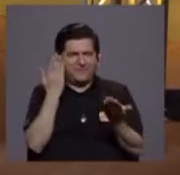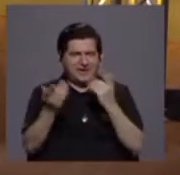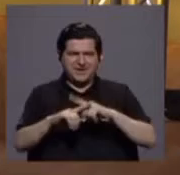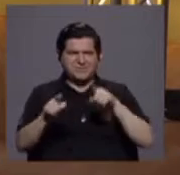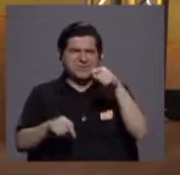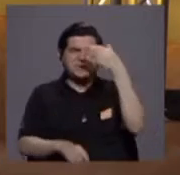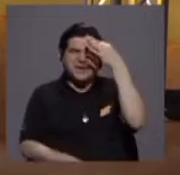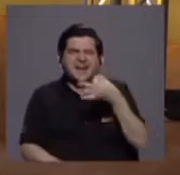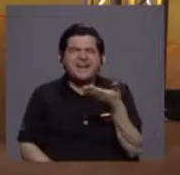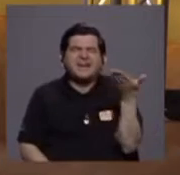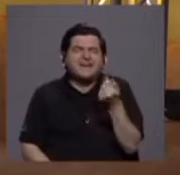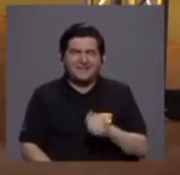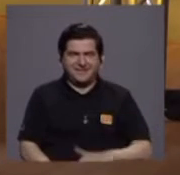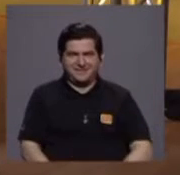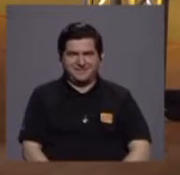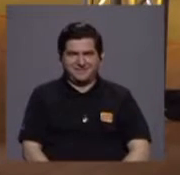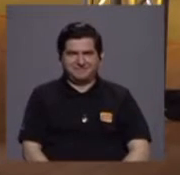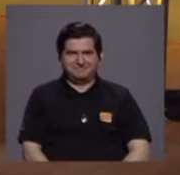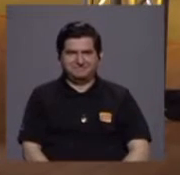Fernando?